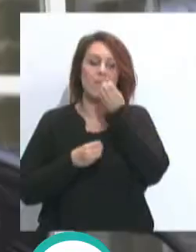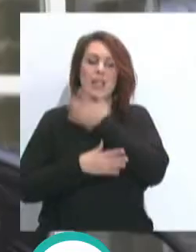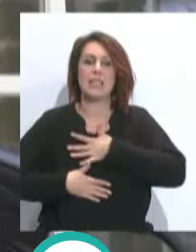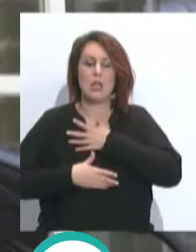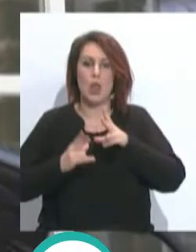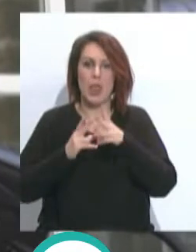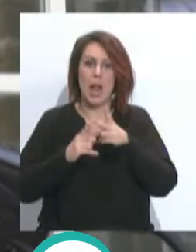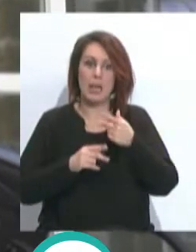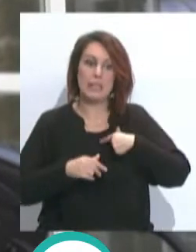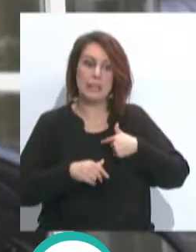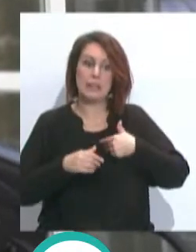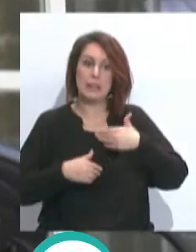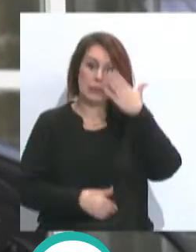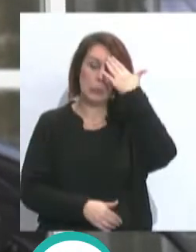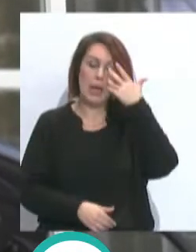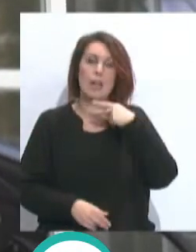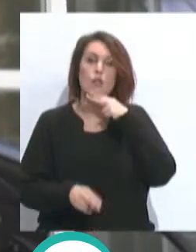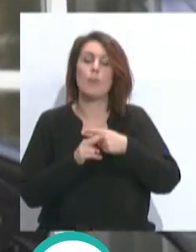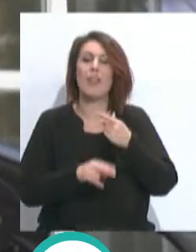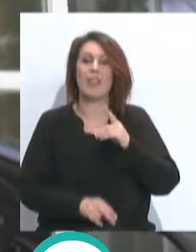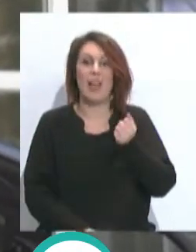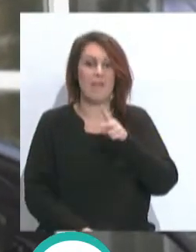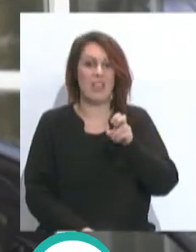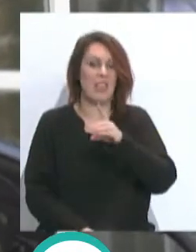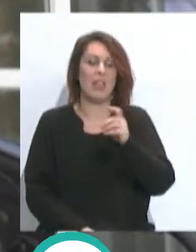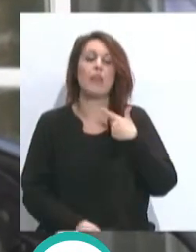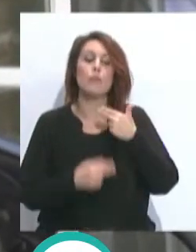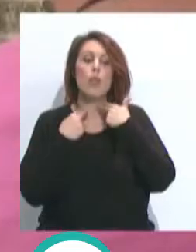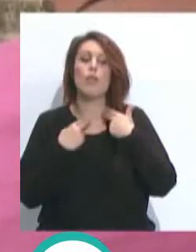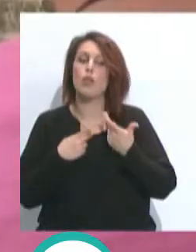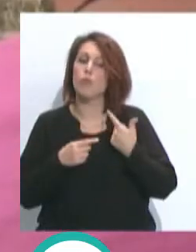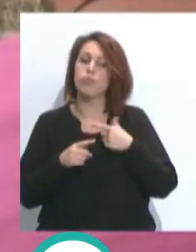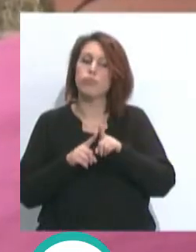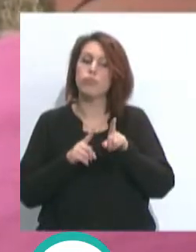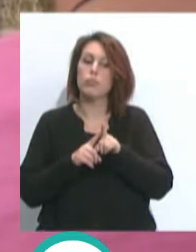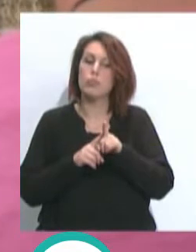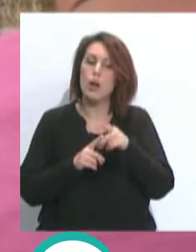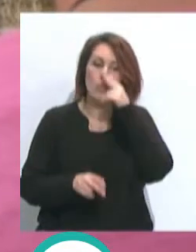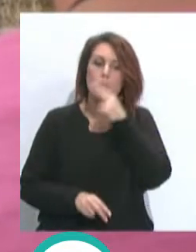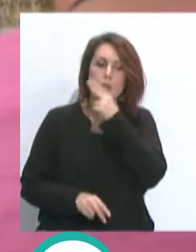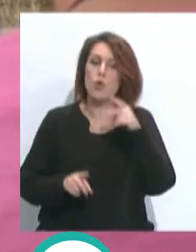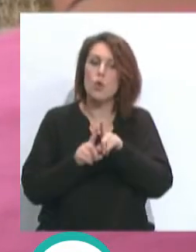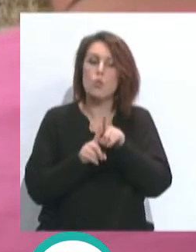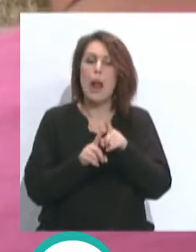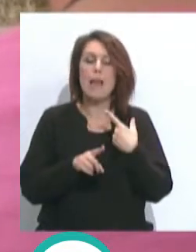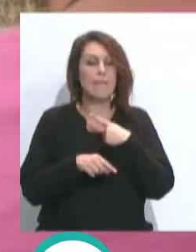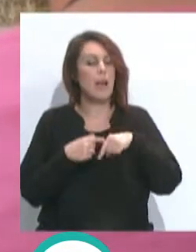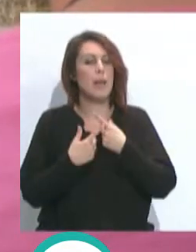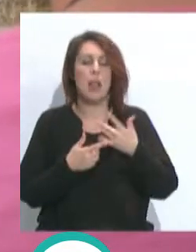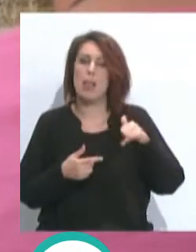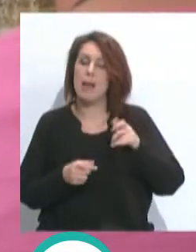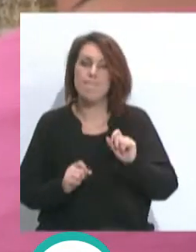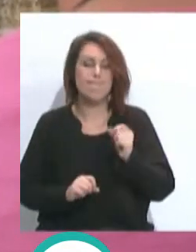Su titular, David de la Encina, ha destacado el compromiso que vuelve a demostrar la Diputación con este programa como paraguas de las familias más